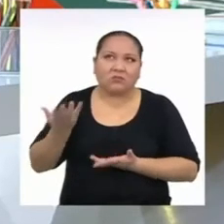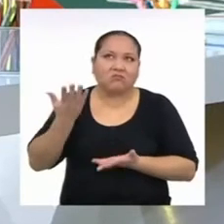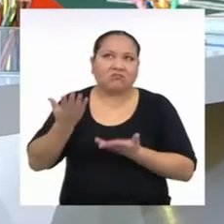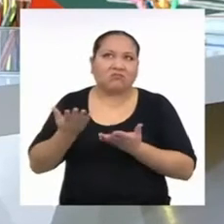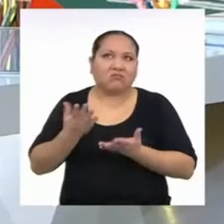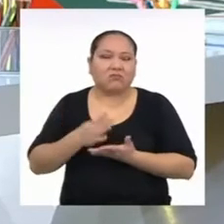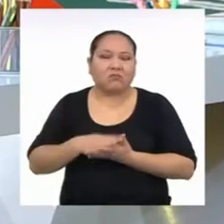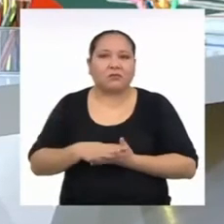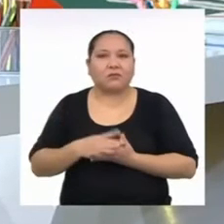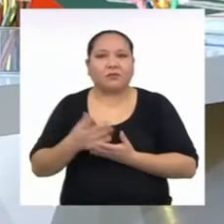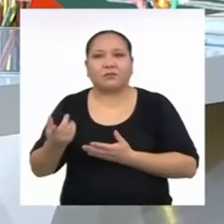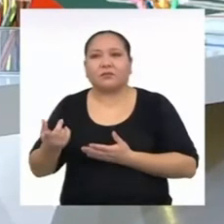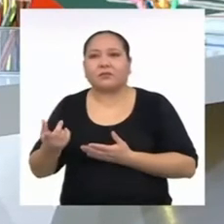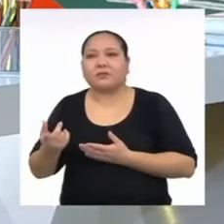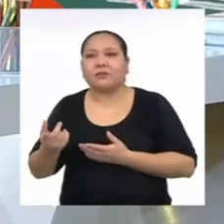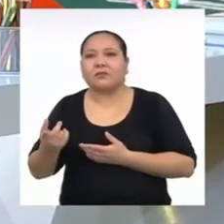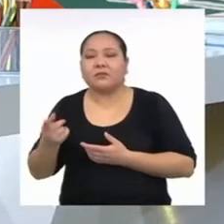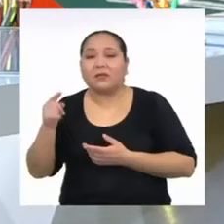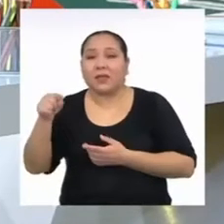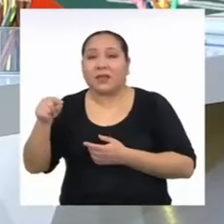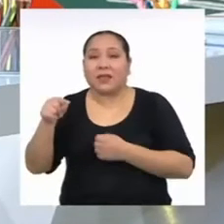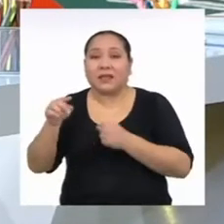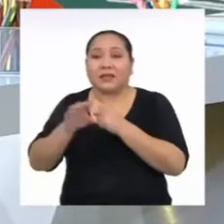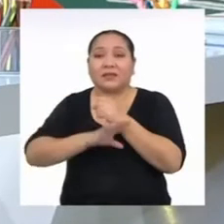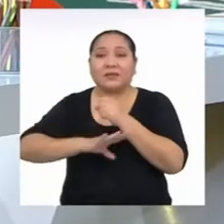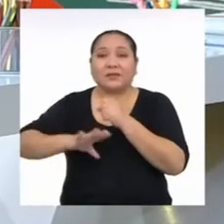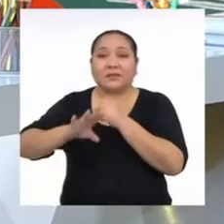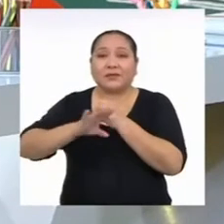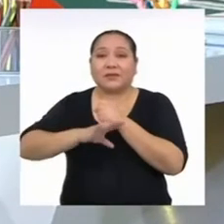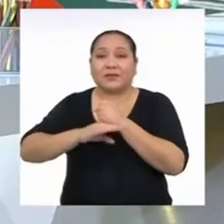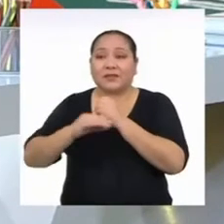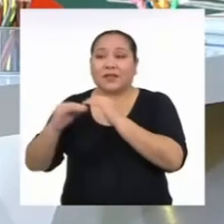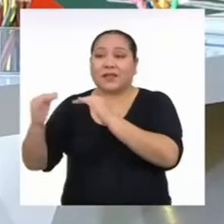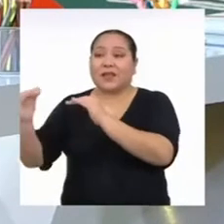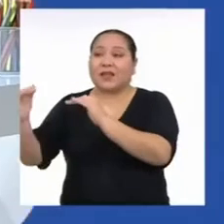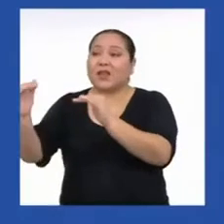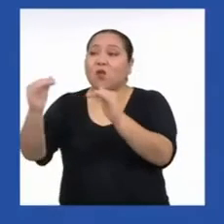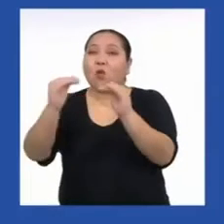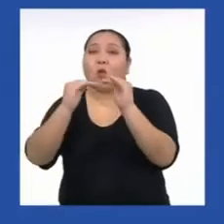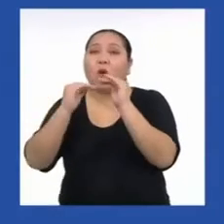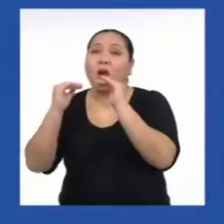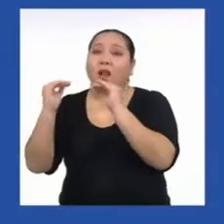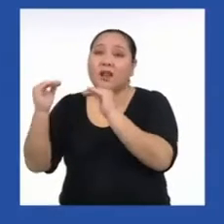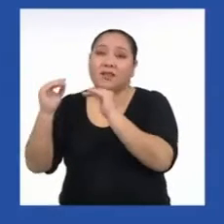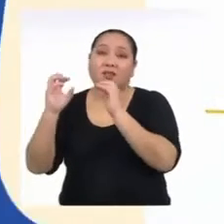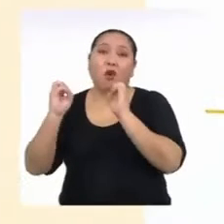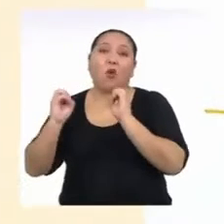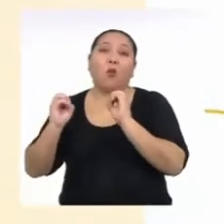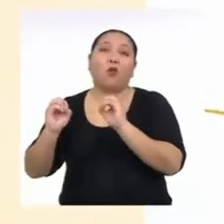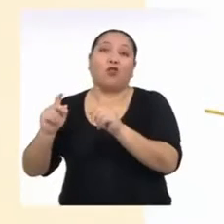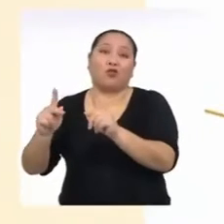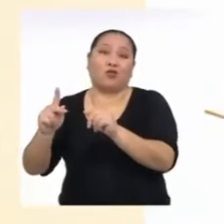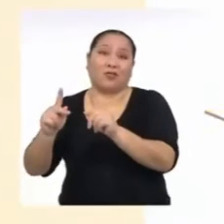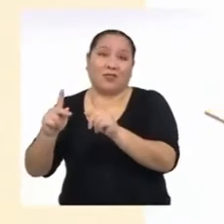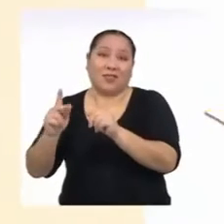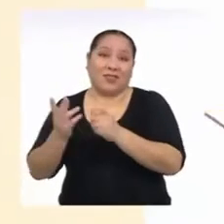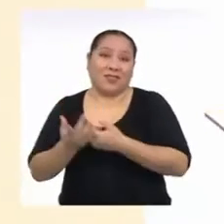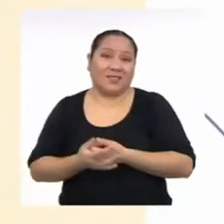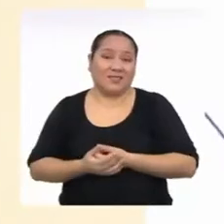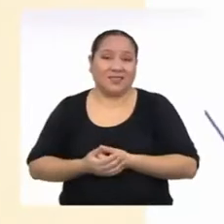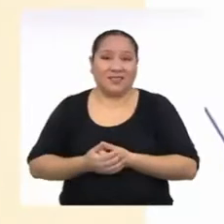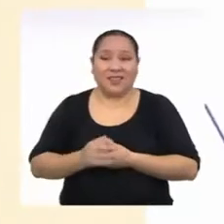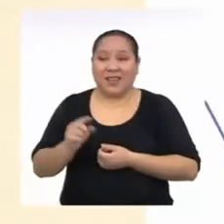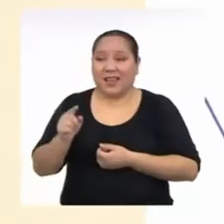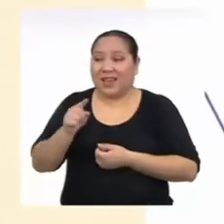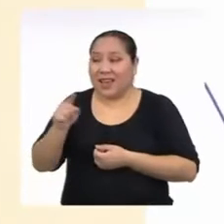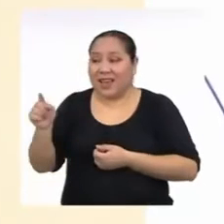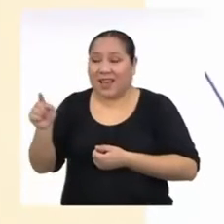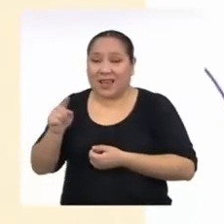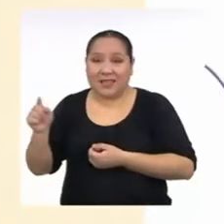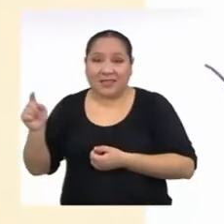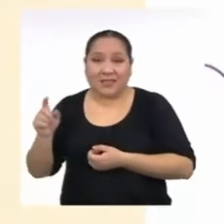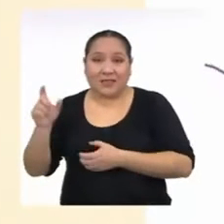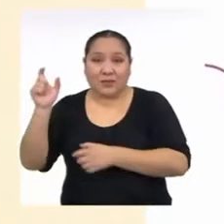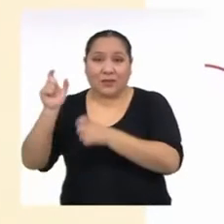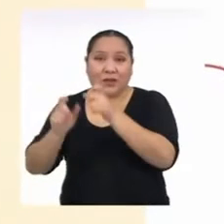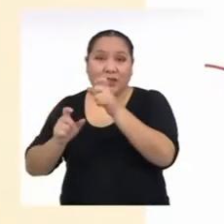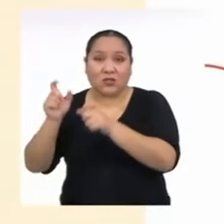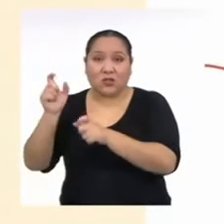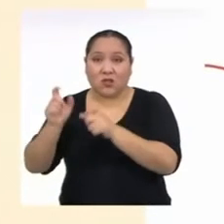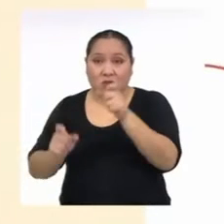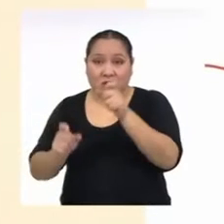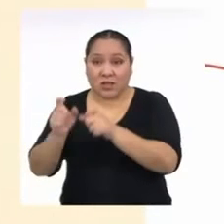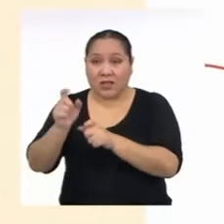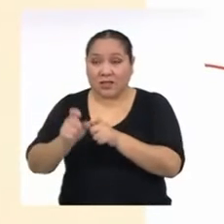que se basan en este principio de equiprobabilidad. O sea, aquellos en los que todos